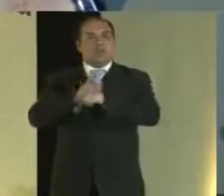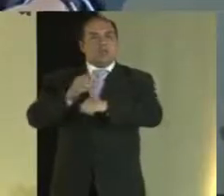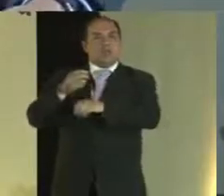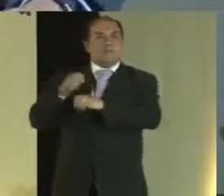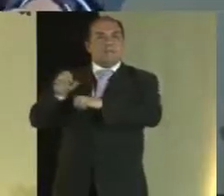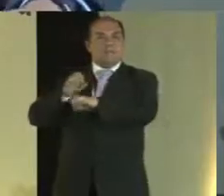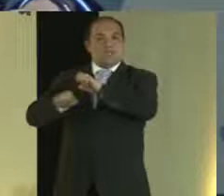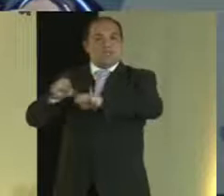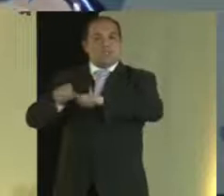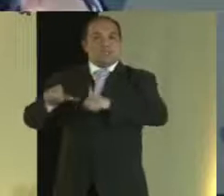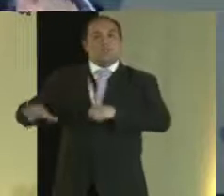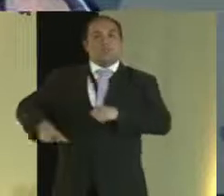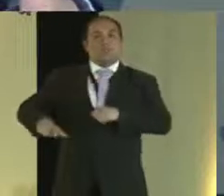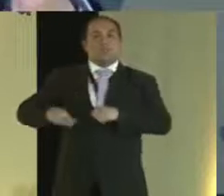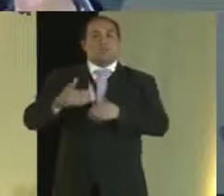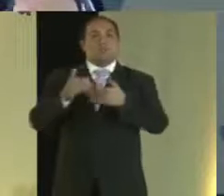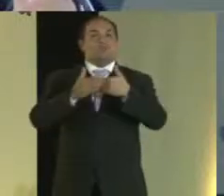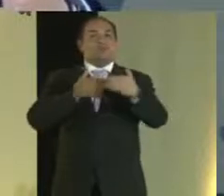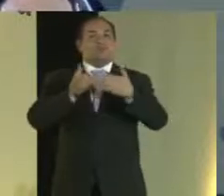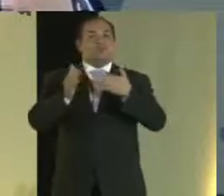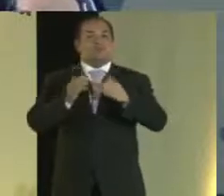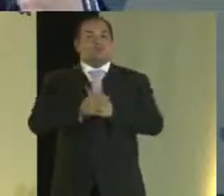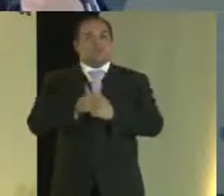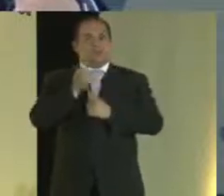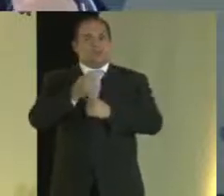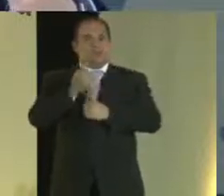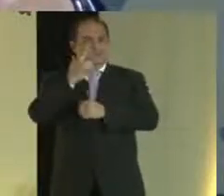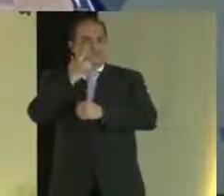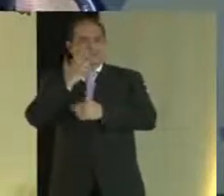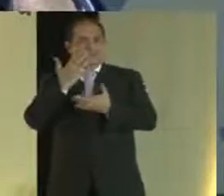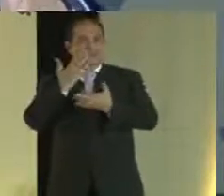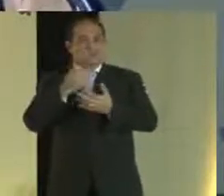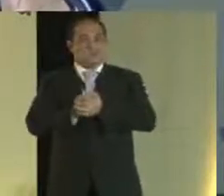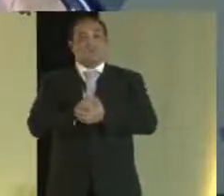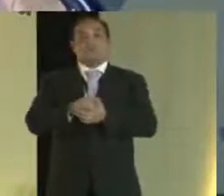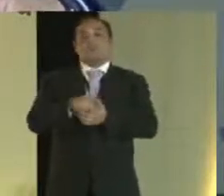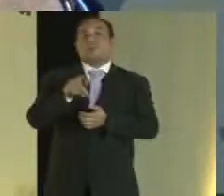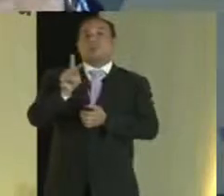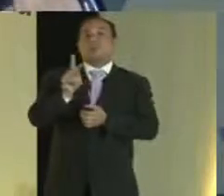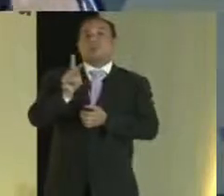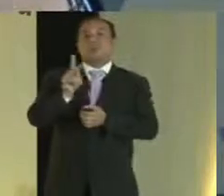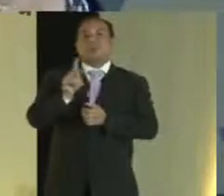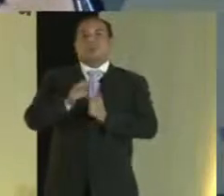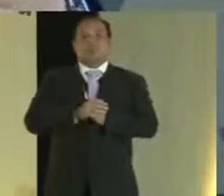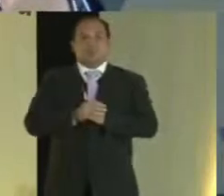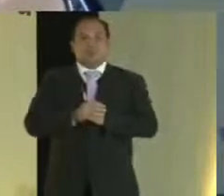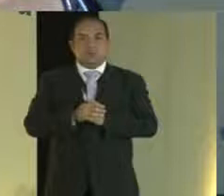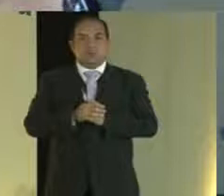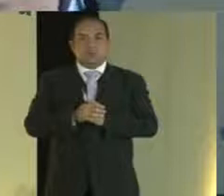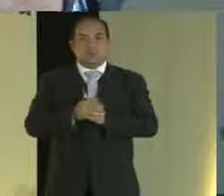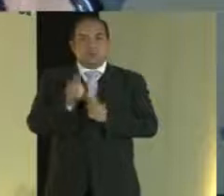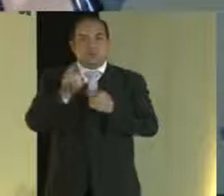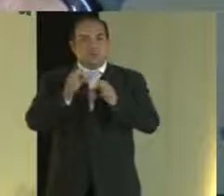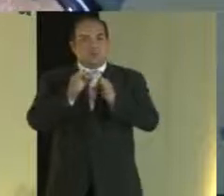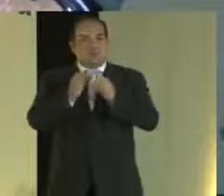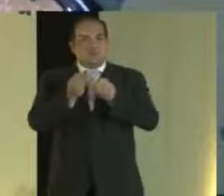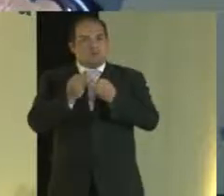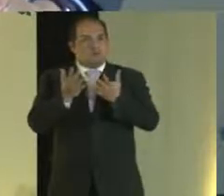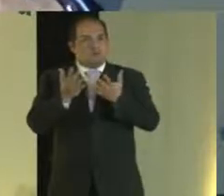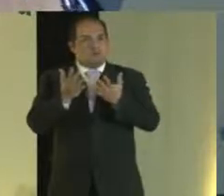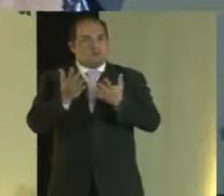gobiernos progresistas, pues me parece una cosa muy extraña. Sin embargo, es en cierta medida